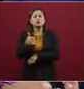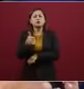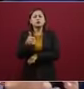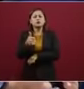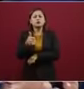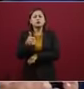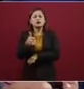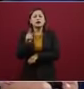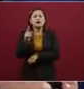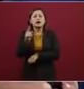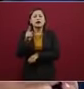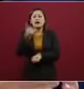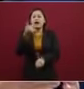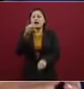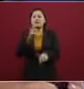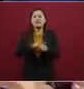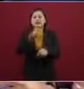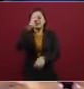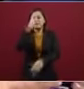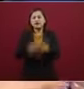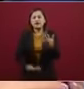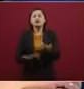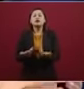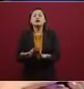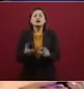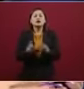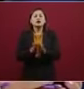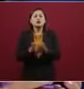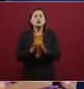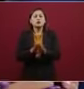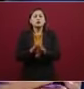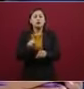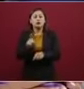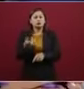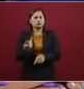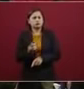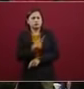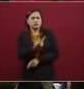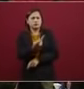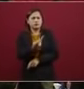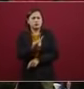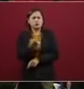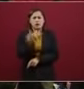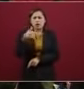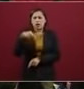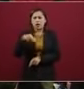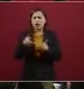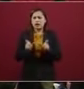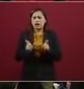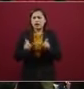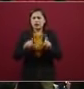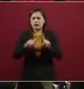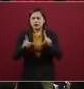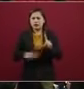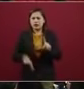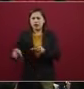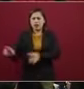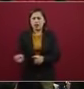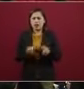¿Artículo 11? Faltas administrativas, usó el término. ¿Eso significa que la Guardia Nacional va a estar pues levantando borrachitos?